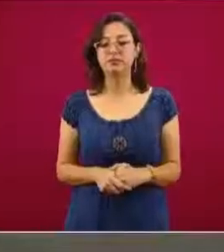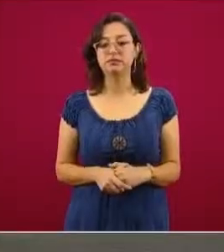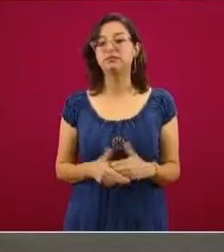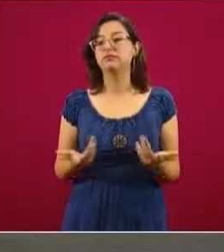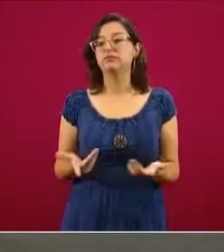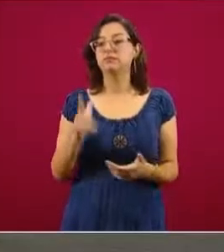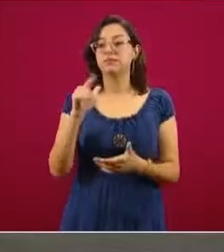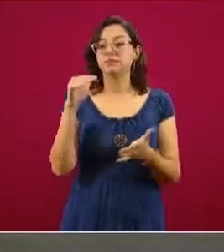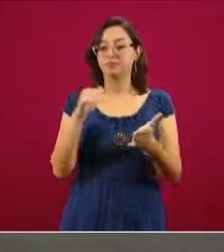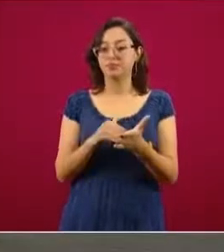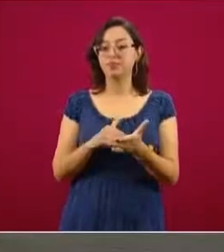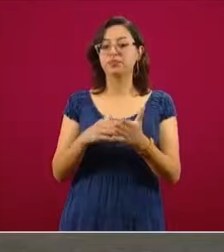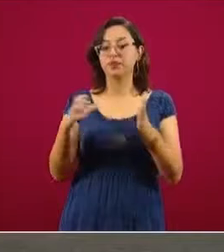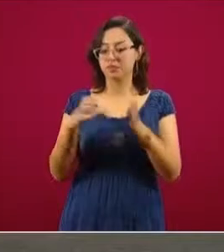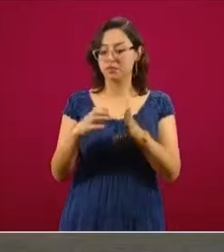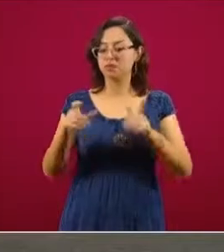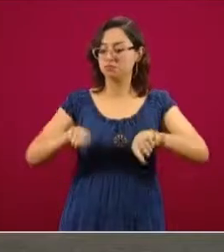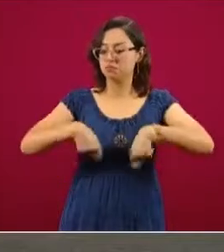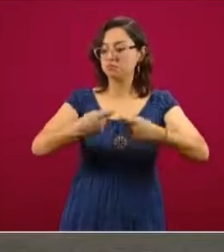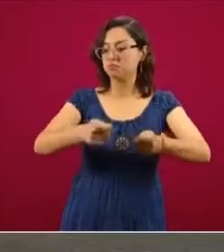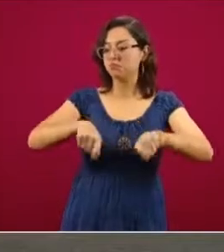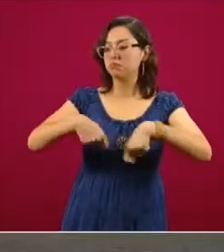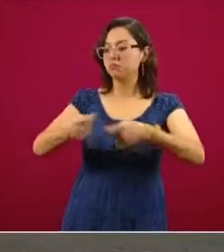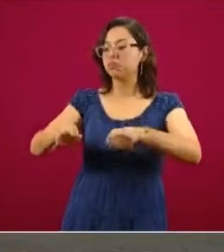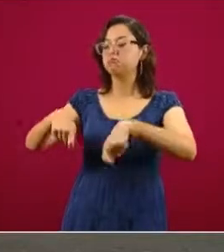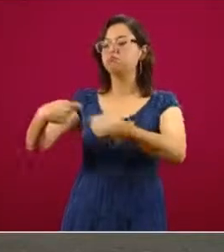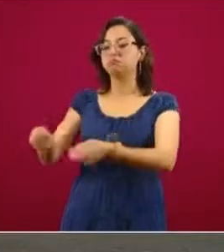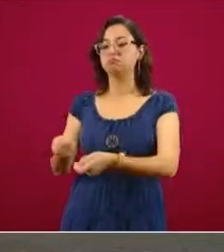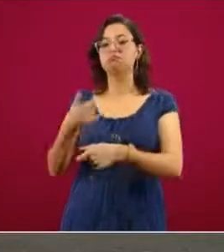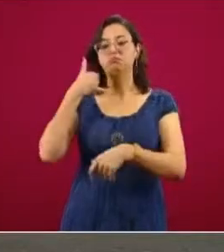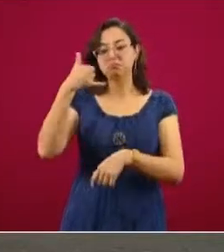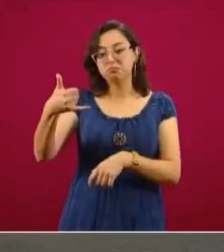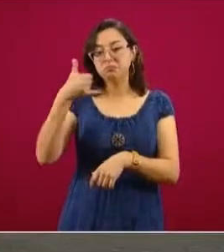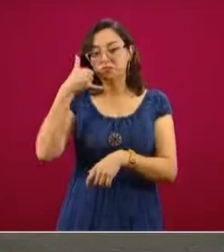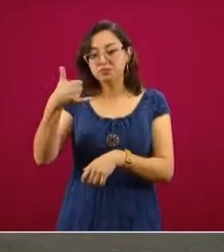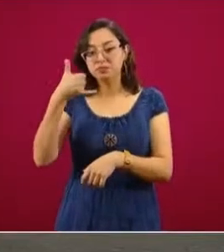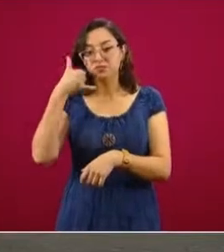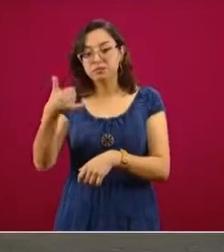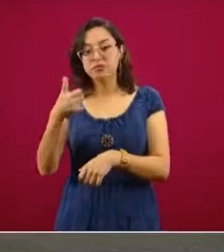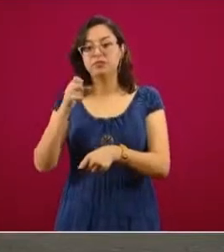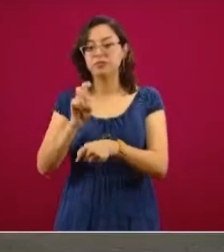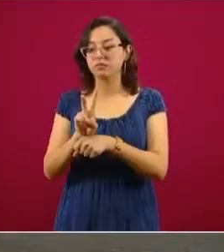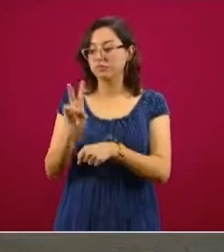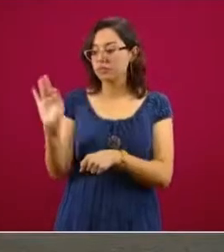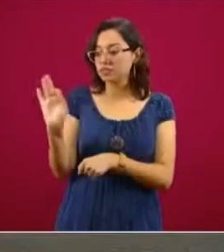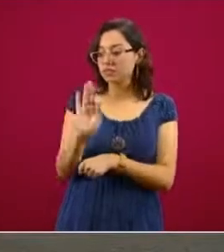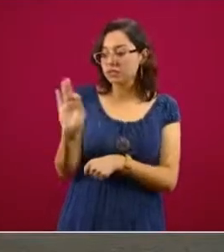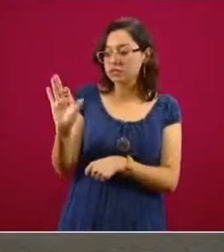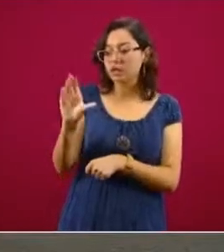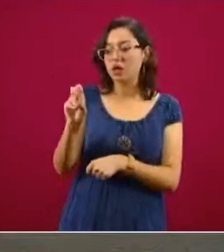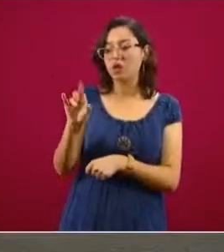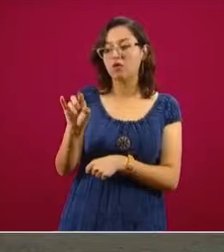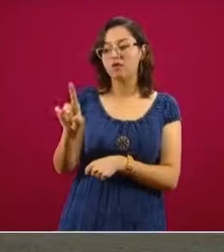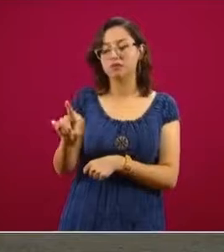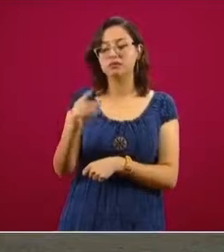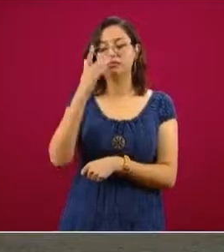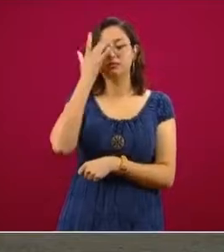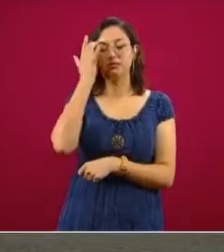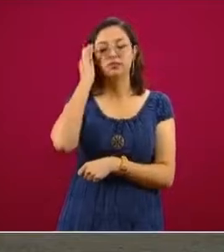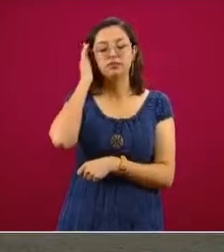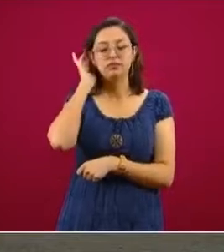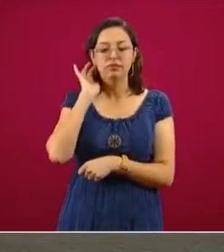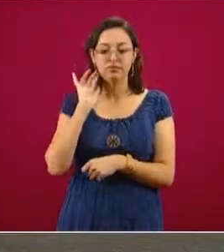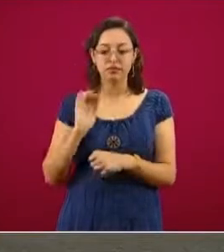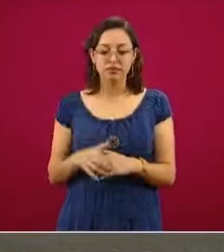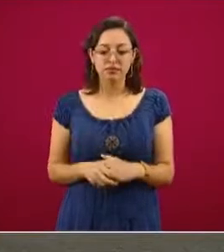más de 7,000 de estos kits y se le da seguimiento por teléfono a las personas con sospecha de COVID-19.